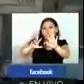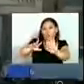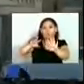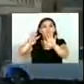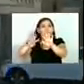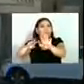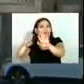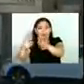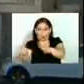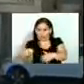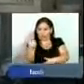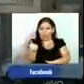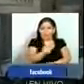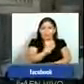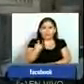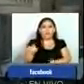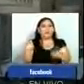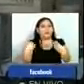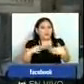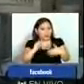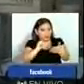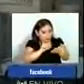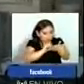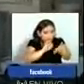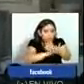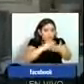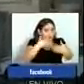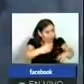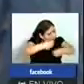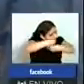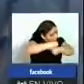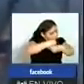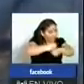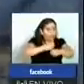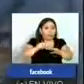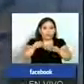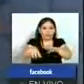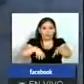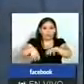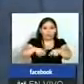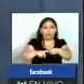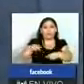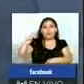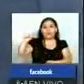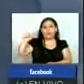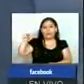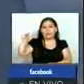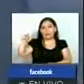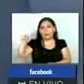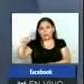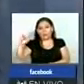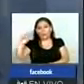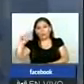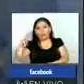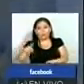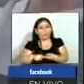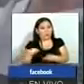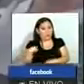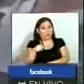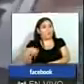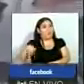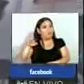nuevos casos Estos determinados Por laboratorio Siendo el departamento De Santa Cruz El más afectado A la fecha Con